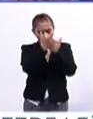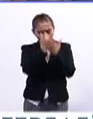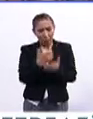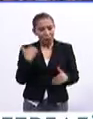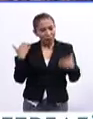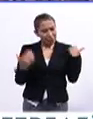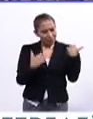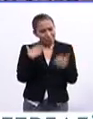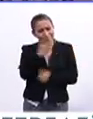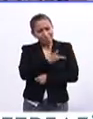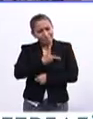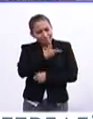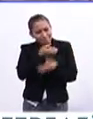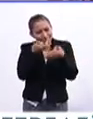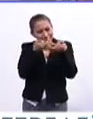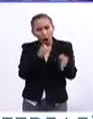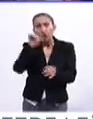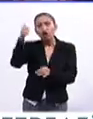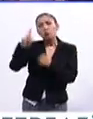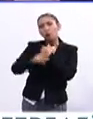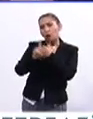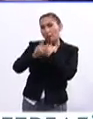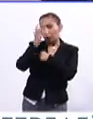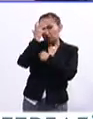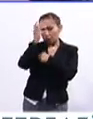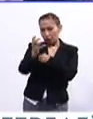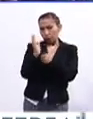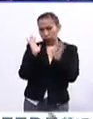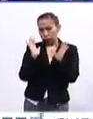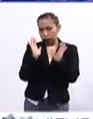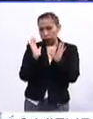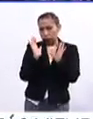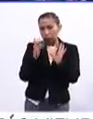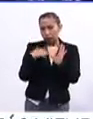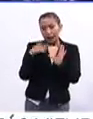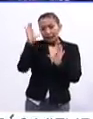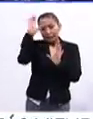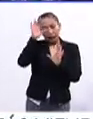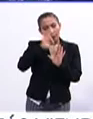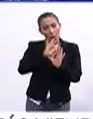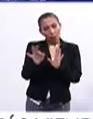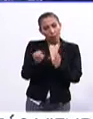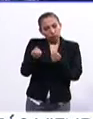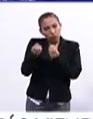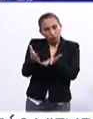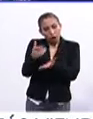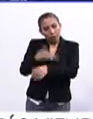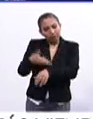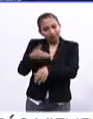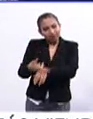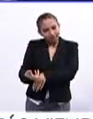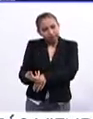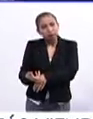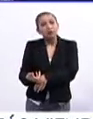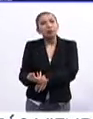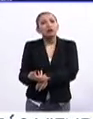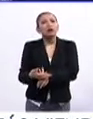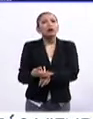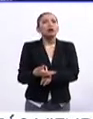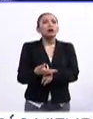muy entretenidas. Otras abordan problemas muy serios que tenemos, que la ciencia puede contribuir a su solución.